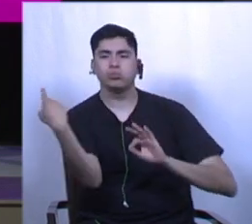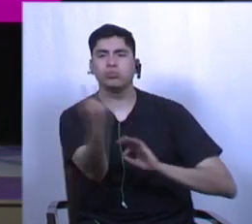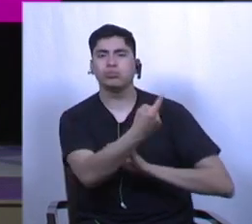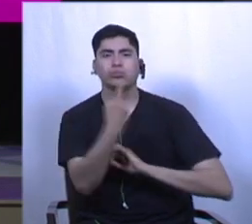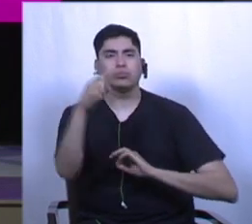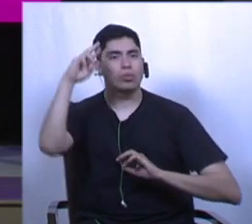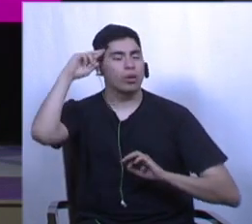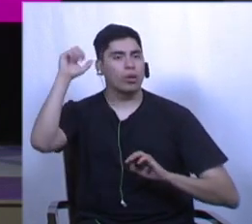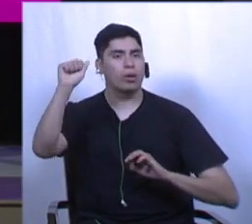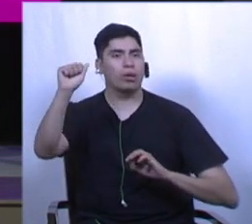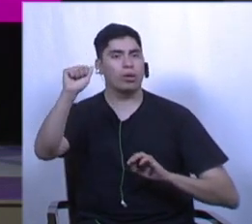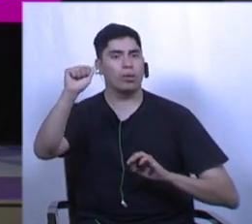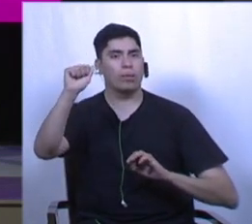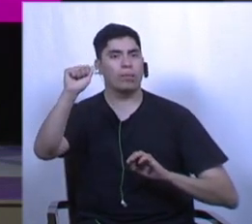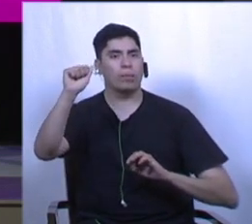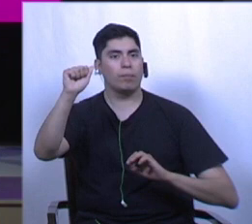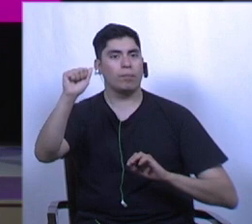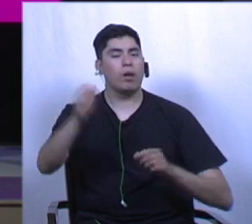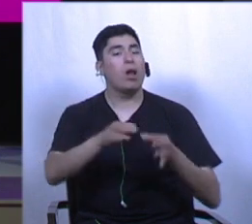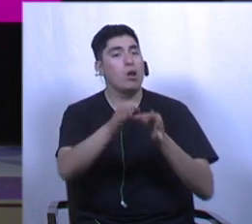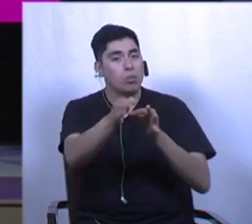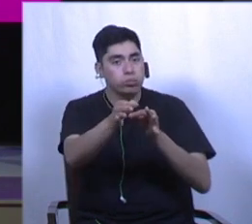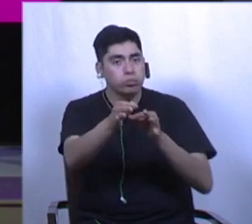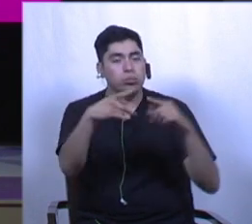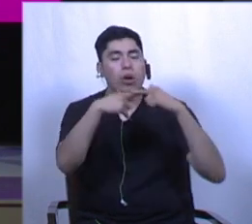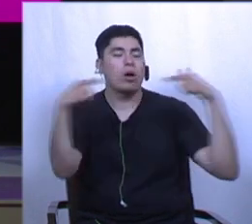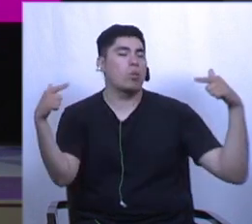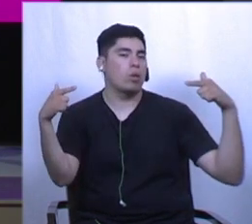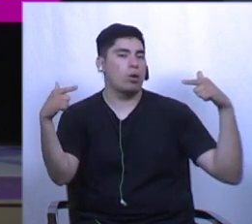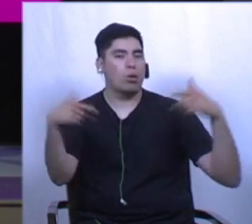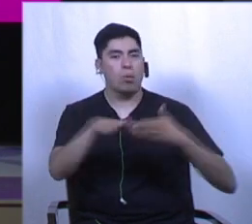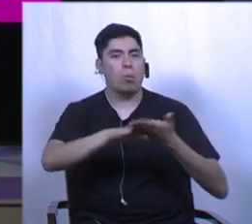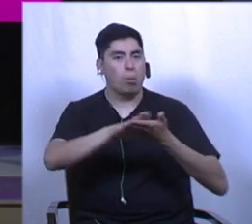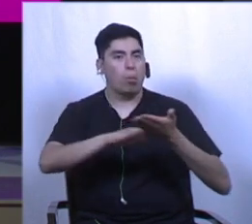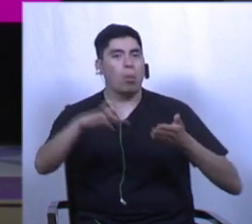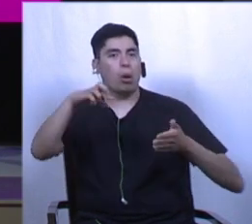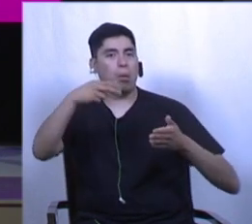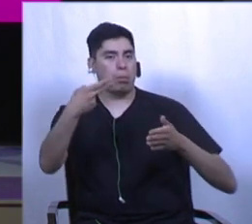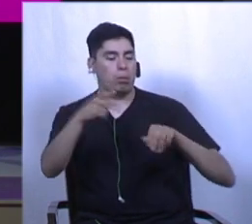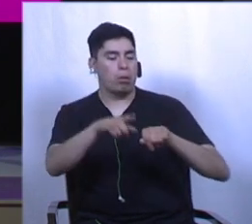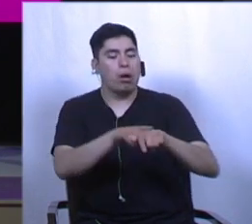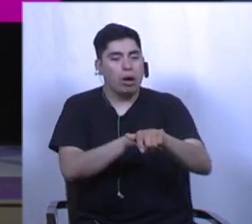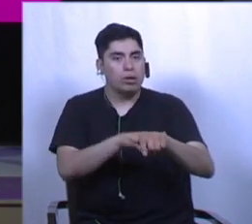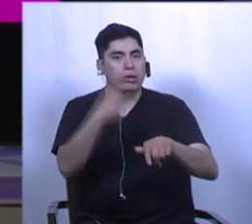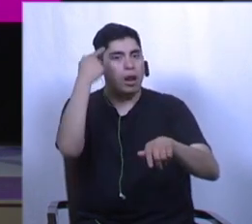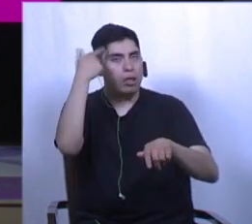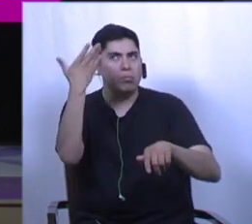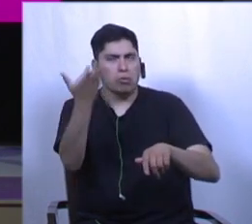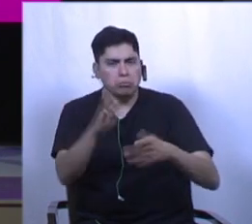para los polos ubicados en el Ecuador, la temperatura, el pH y factores